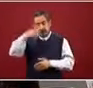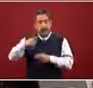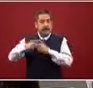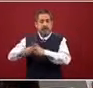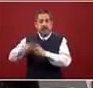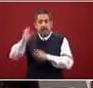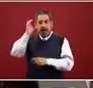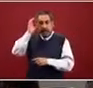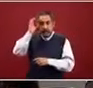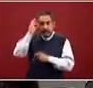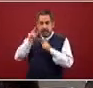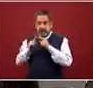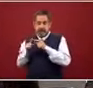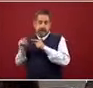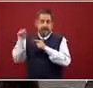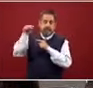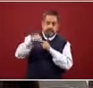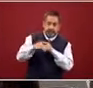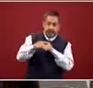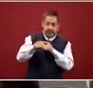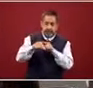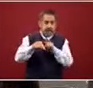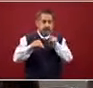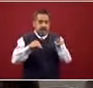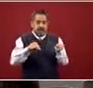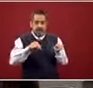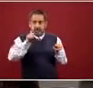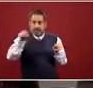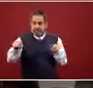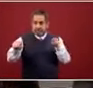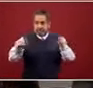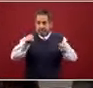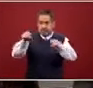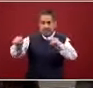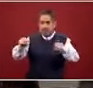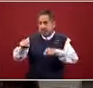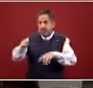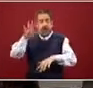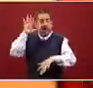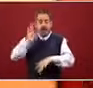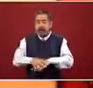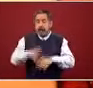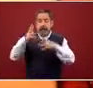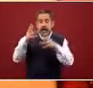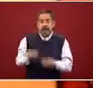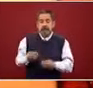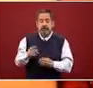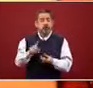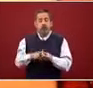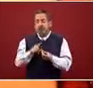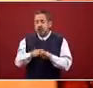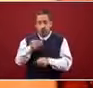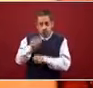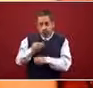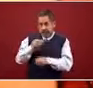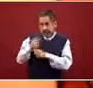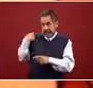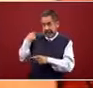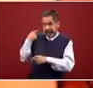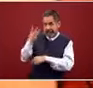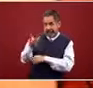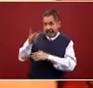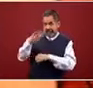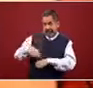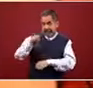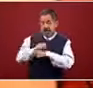China y después se propagó a varios países del mundo, pero el centro de mayor actividad en las últimas 3 semanas